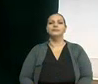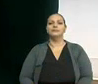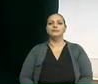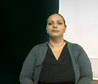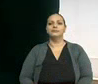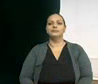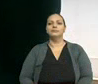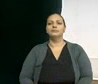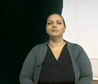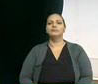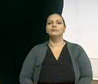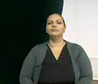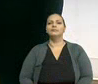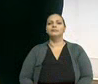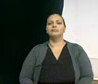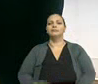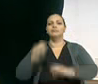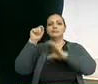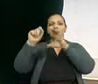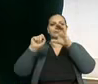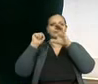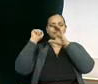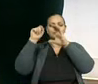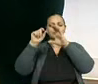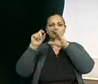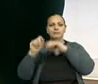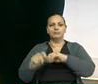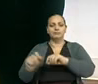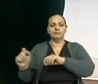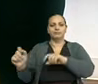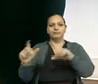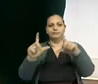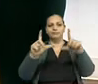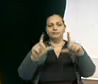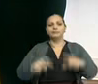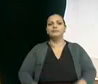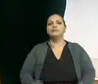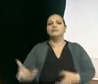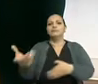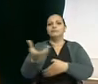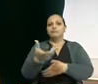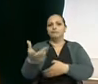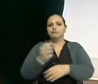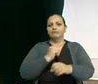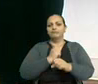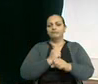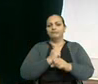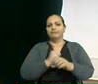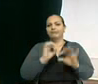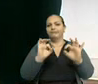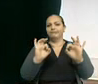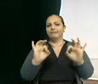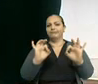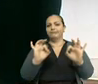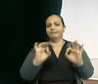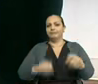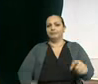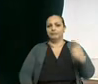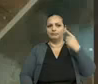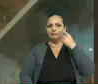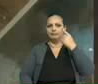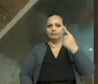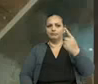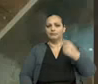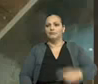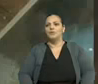Hay un video de un excelente procedimiento por parte de los elementos del cuerpo de bomberos al momento de rescatar al mejor amigo